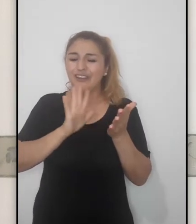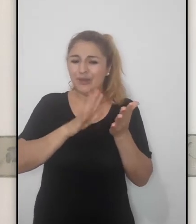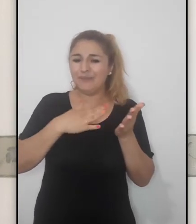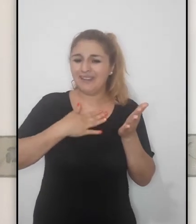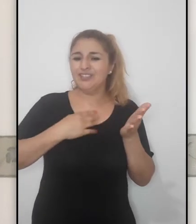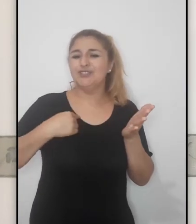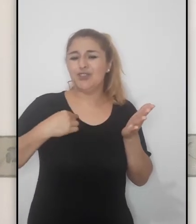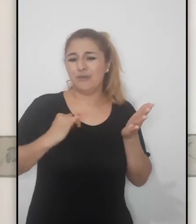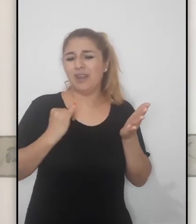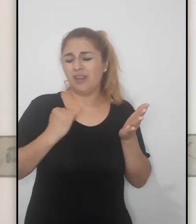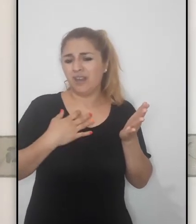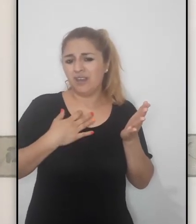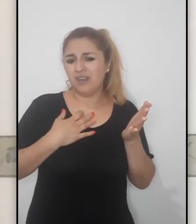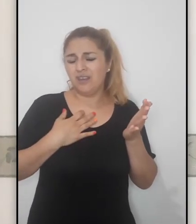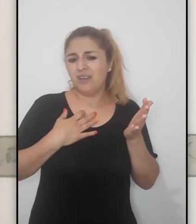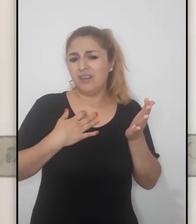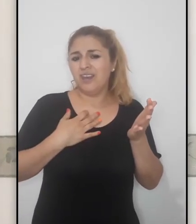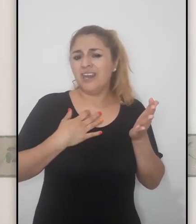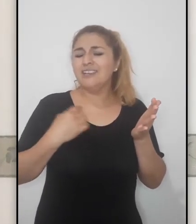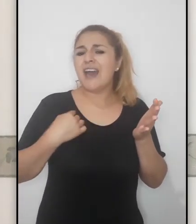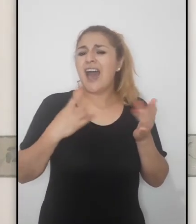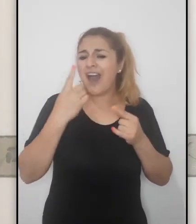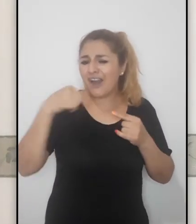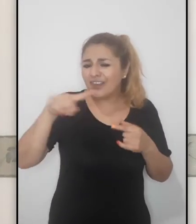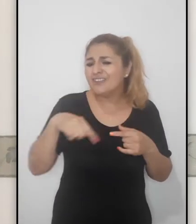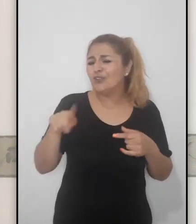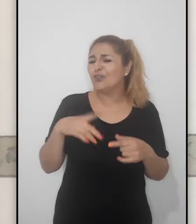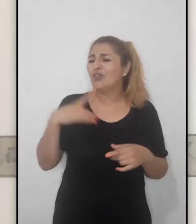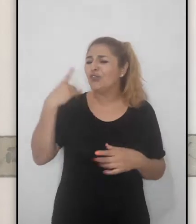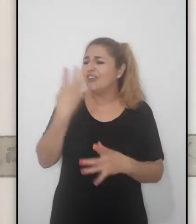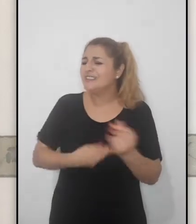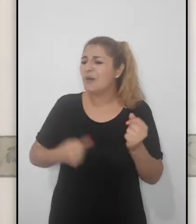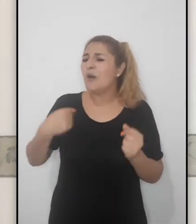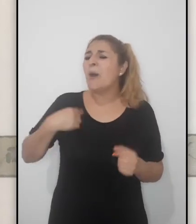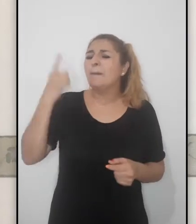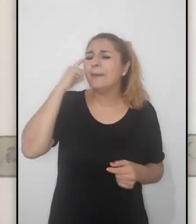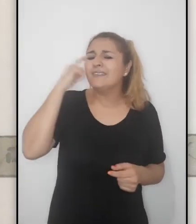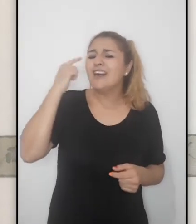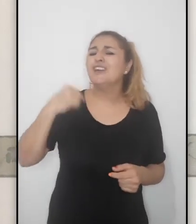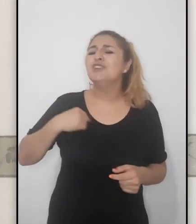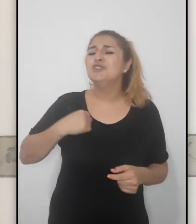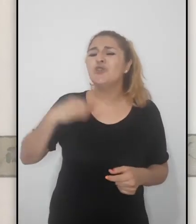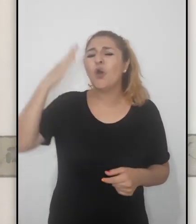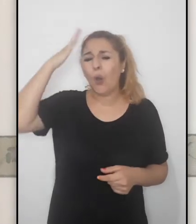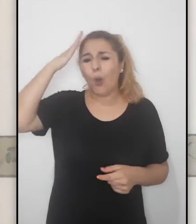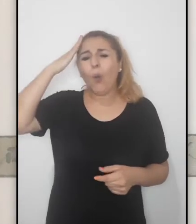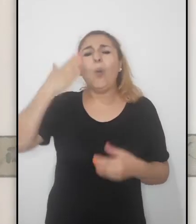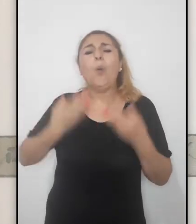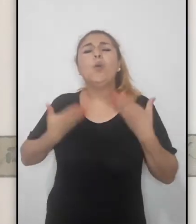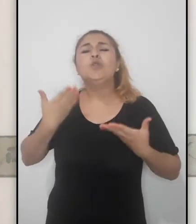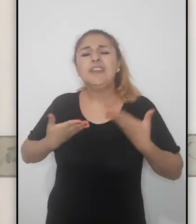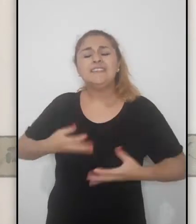del hombre fuera de la verdad nuestra mejor justicia es como un